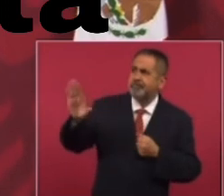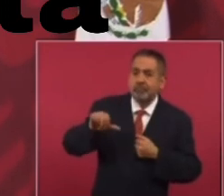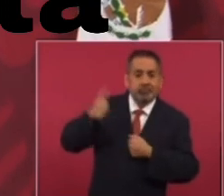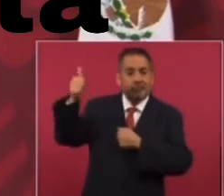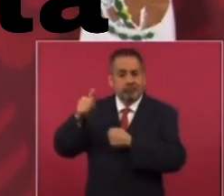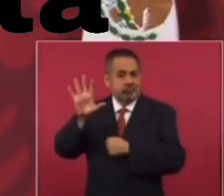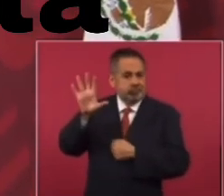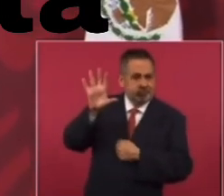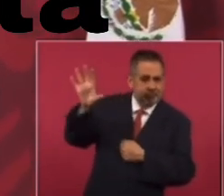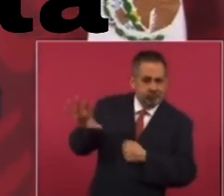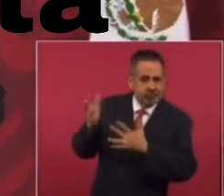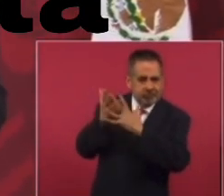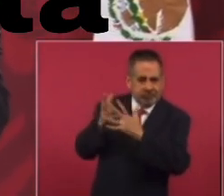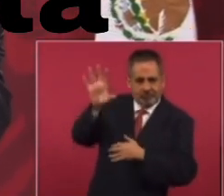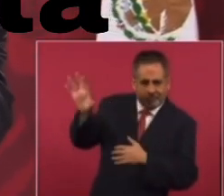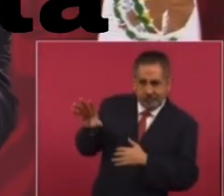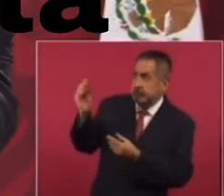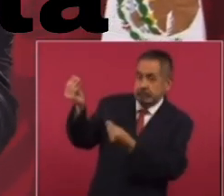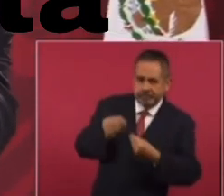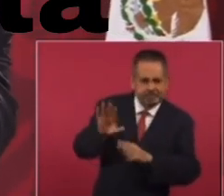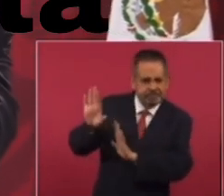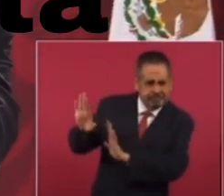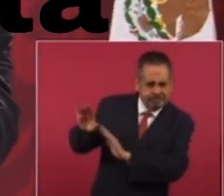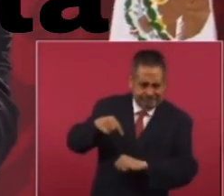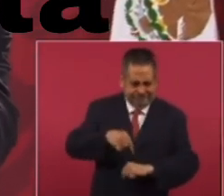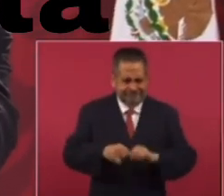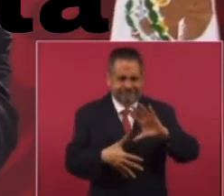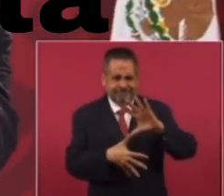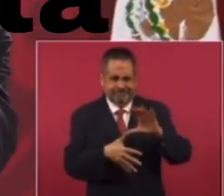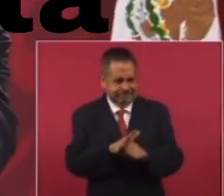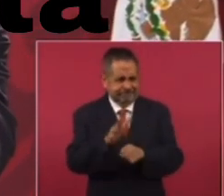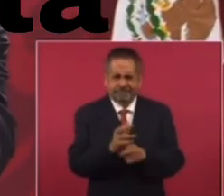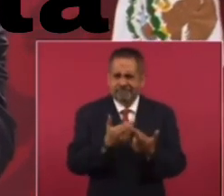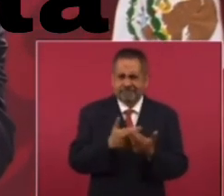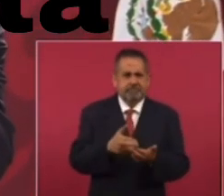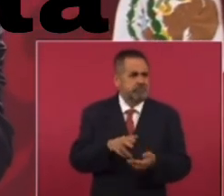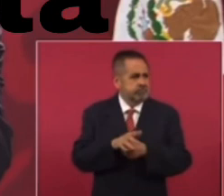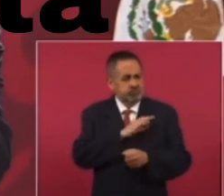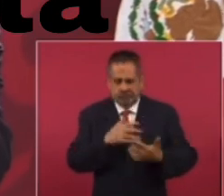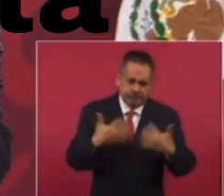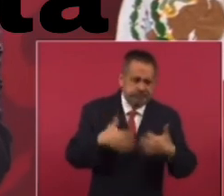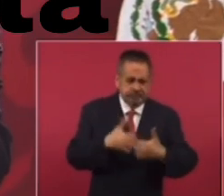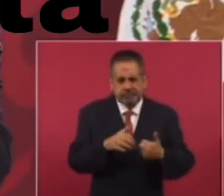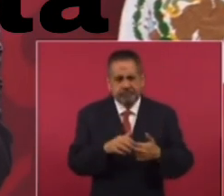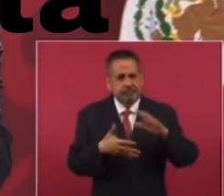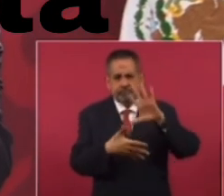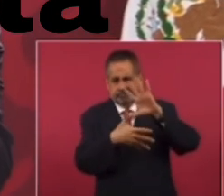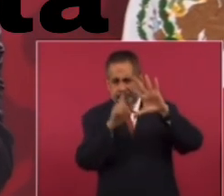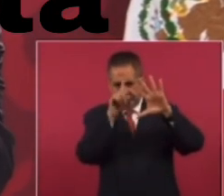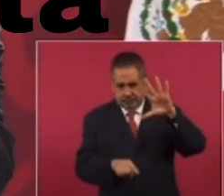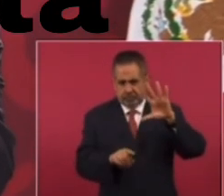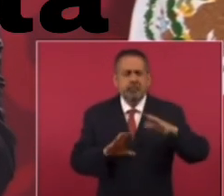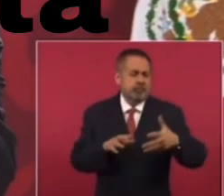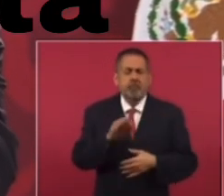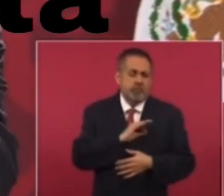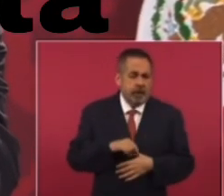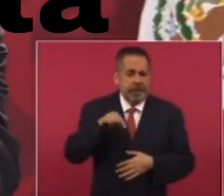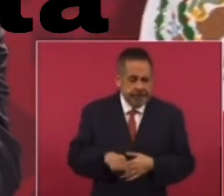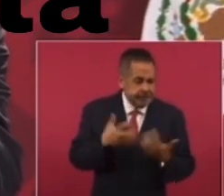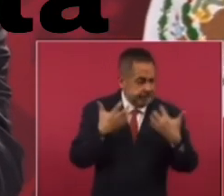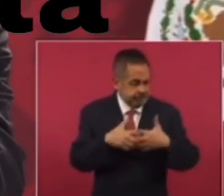armar una plataforma para que venga un artista y gratis cante ahí y haga su Show en el en la plancha